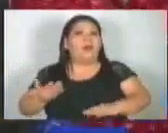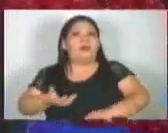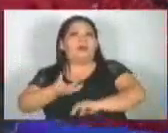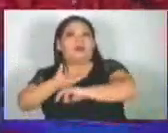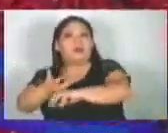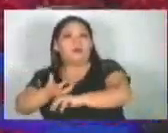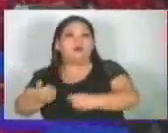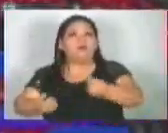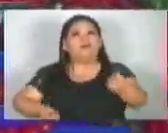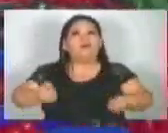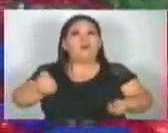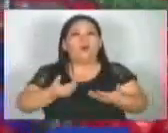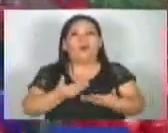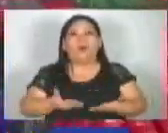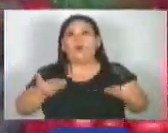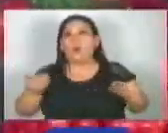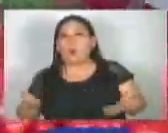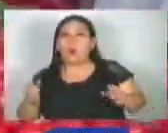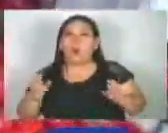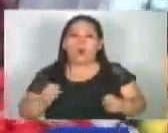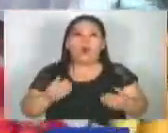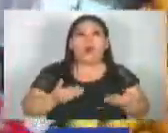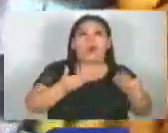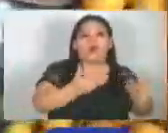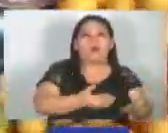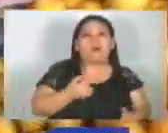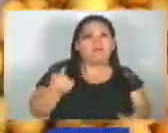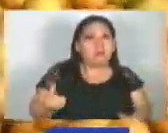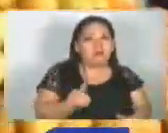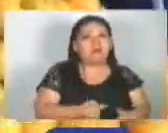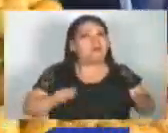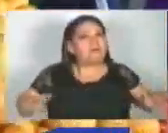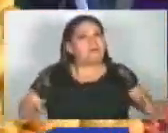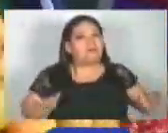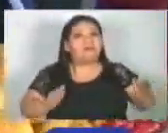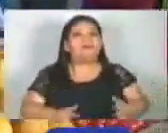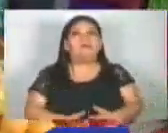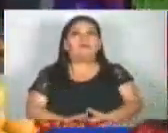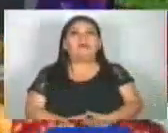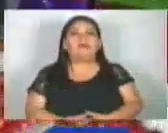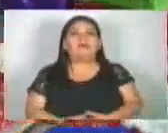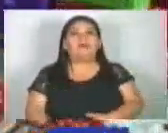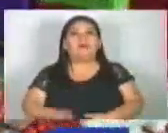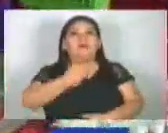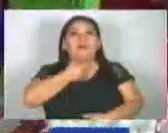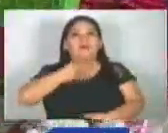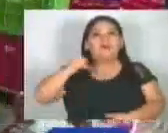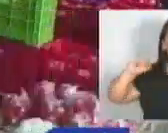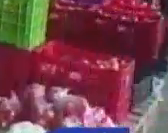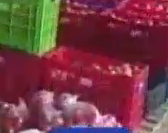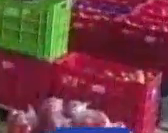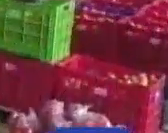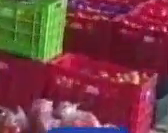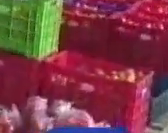el traslado de la cosecha y subsidios para estimular a los pequeños agricultores. Este es un informe de Jacqueline Orellana.